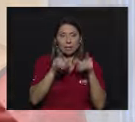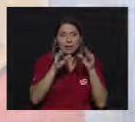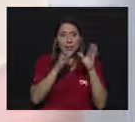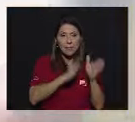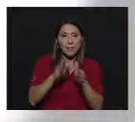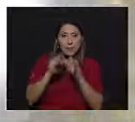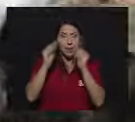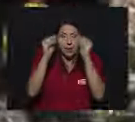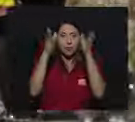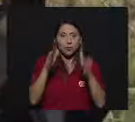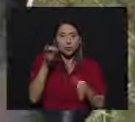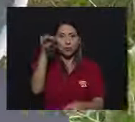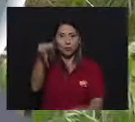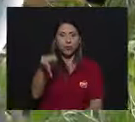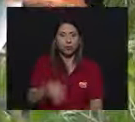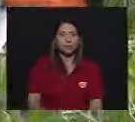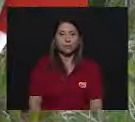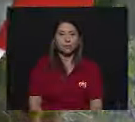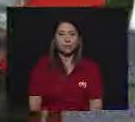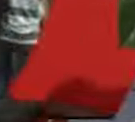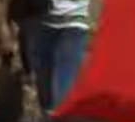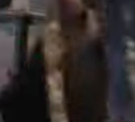formadores.